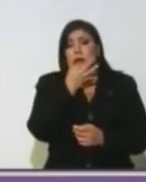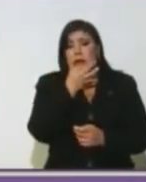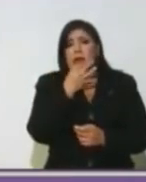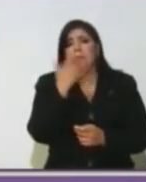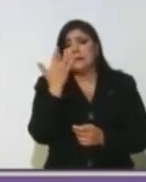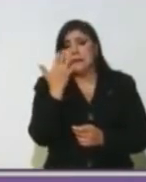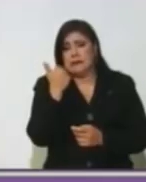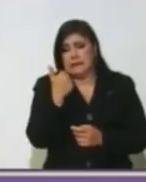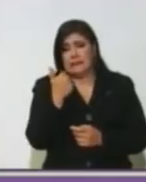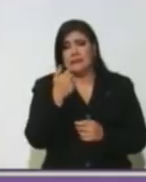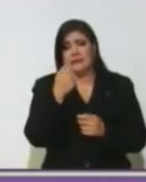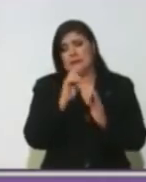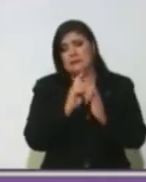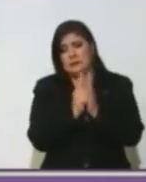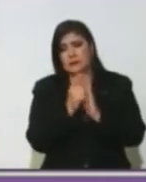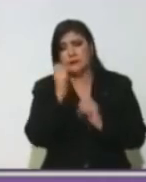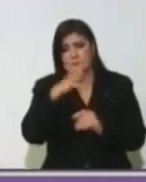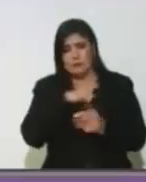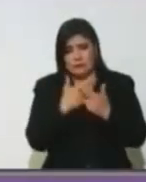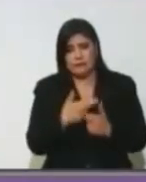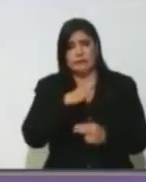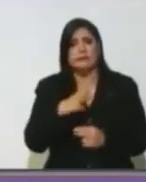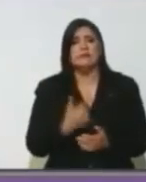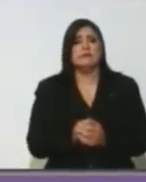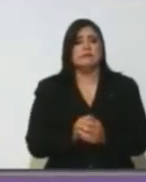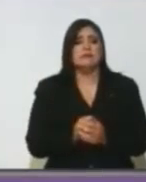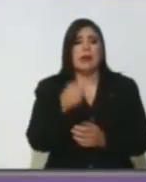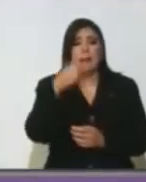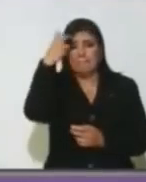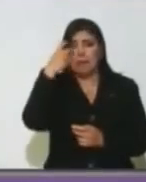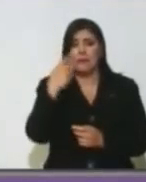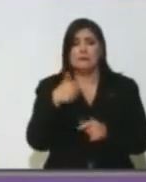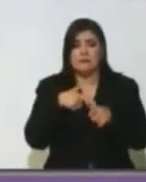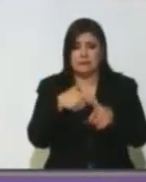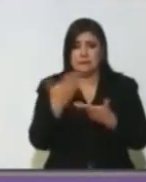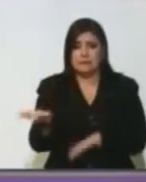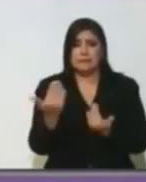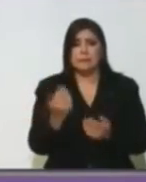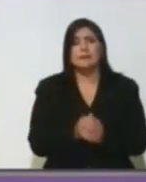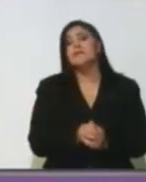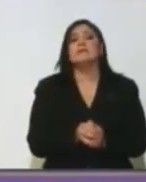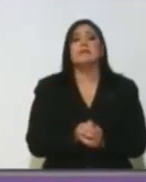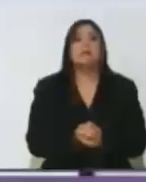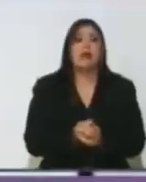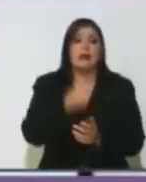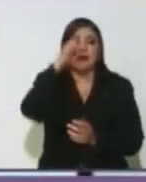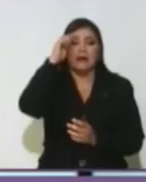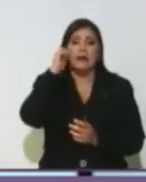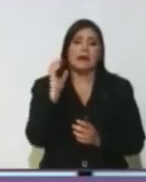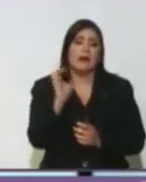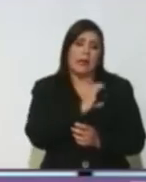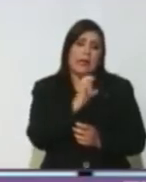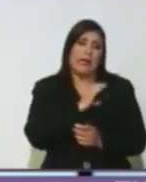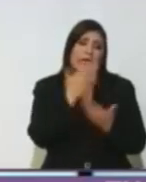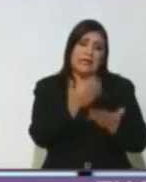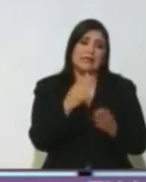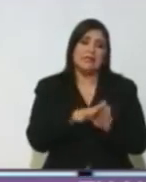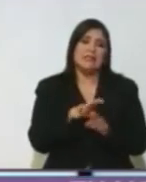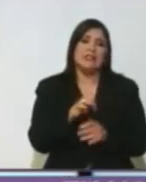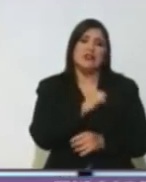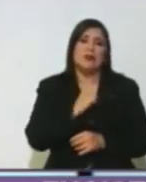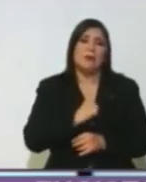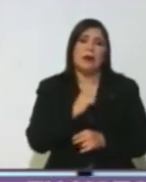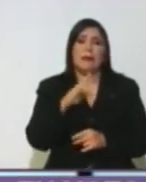56 segundos te quedas de tiempo abonado mikel adelante que yo súper barrio pues te agradezco que hayas